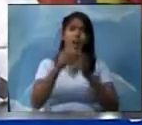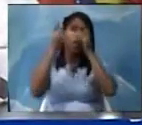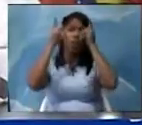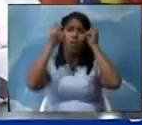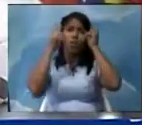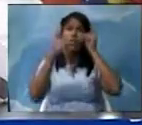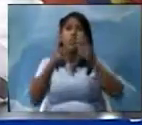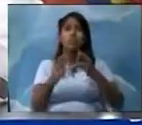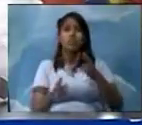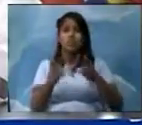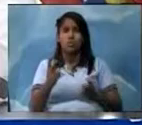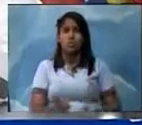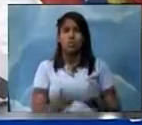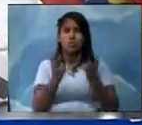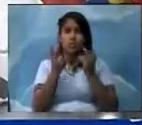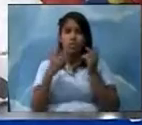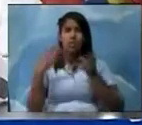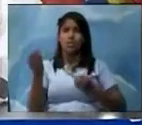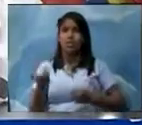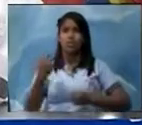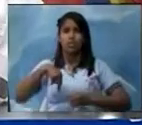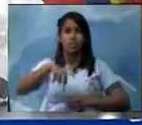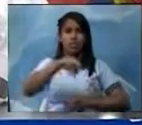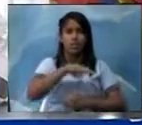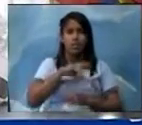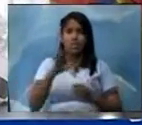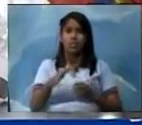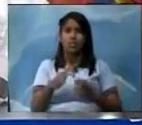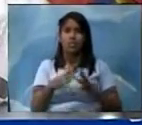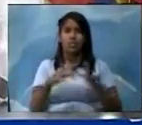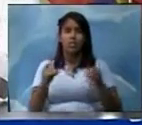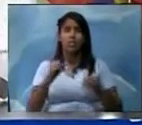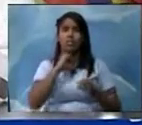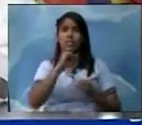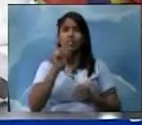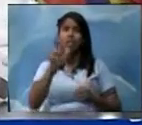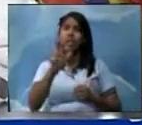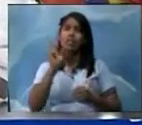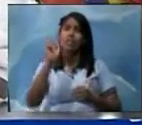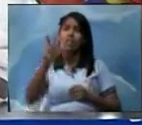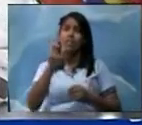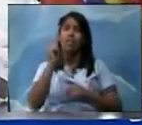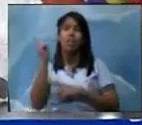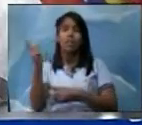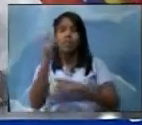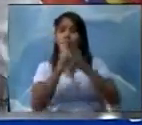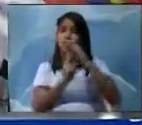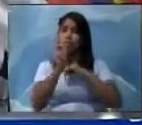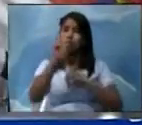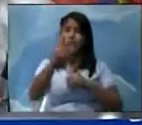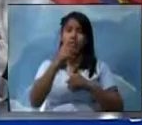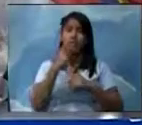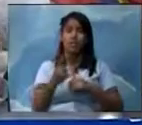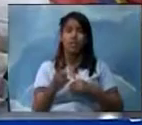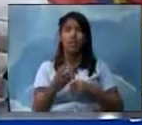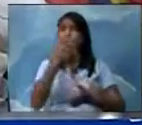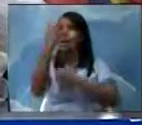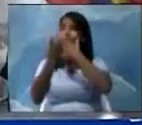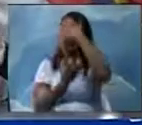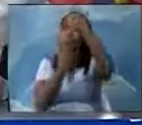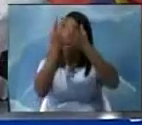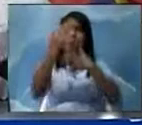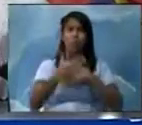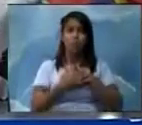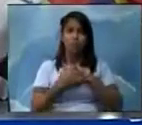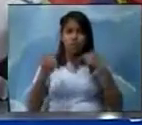oído en su vida lo que nosotros conocemos en Jeremías 33:3 Clama a